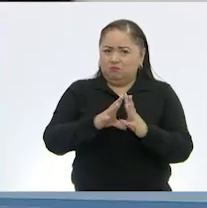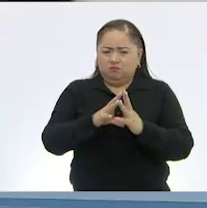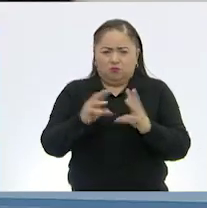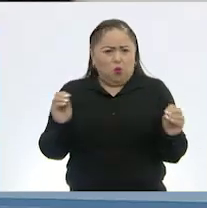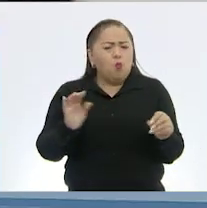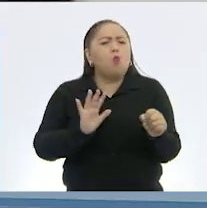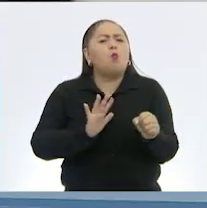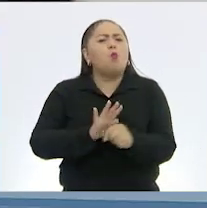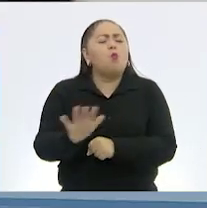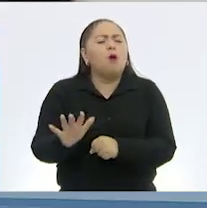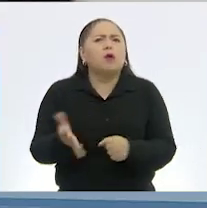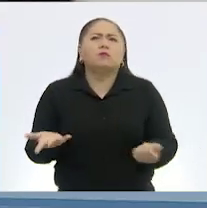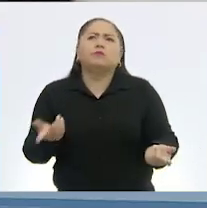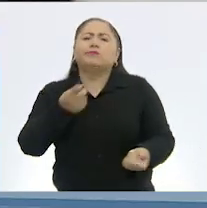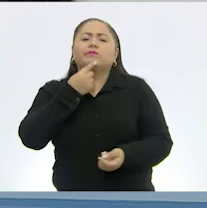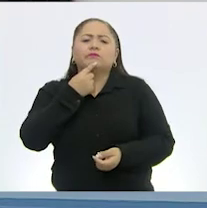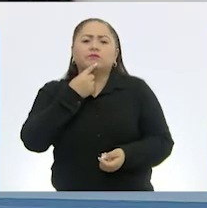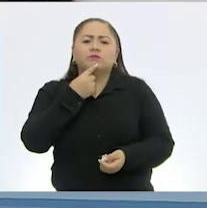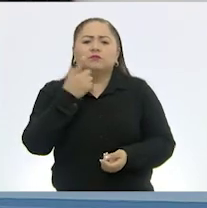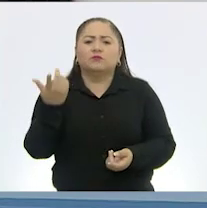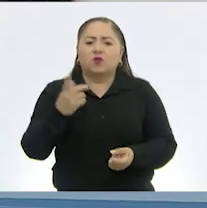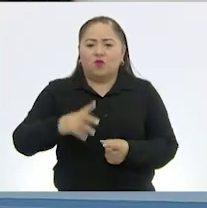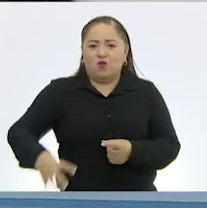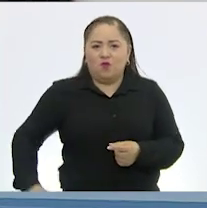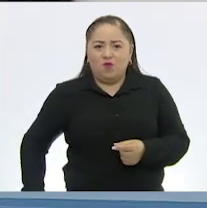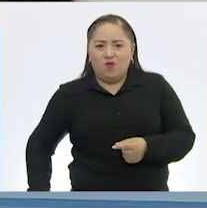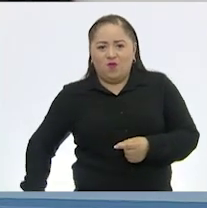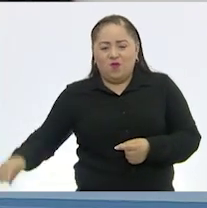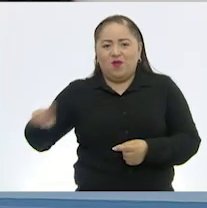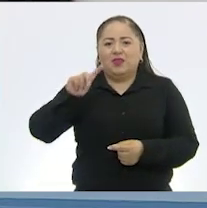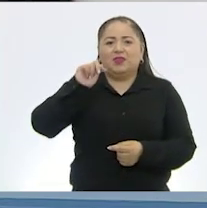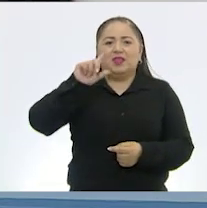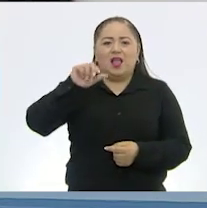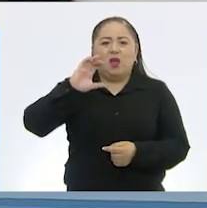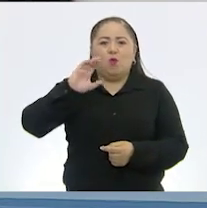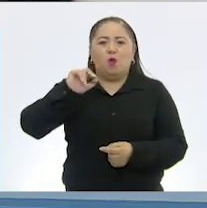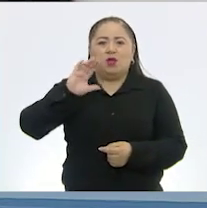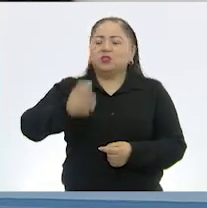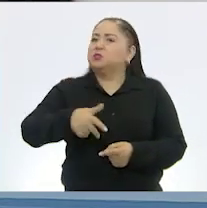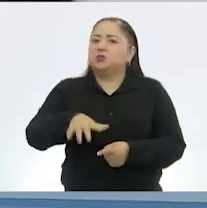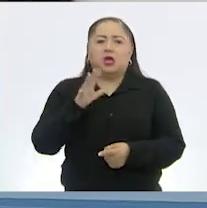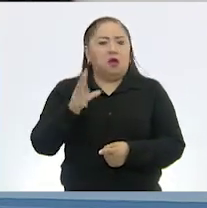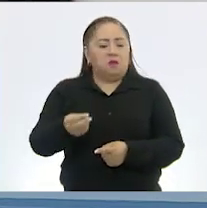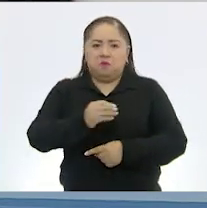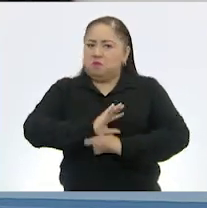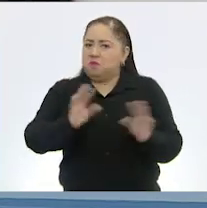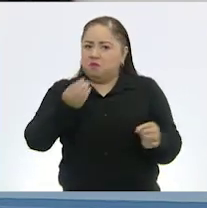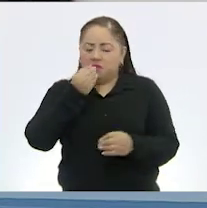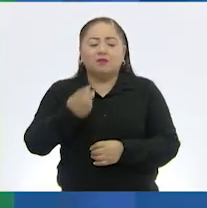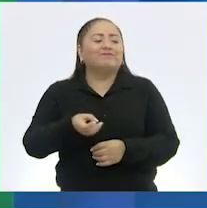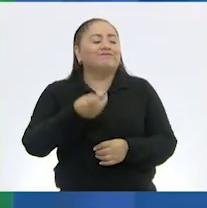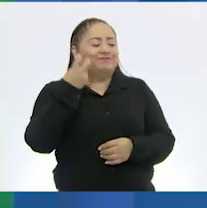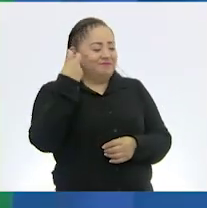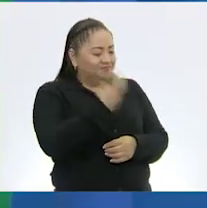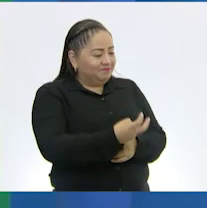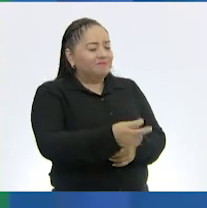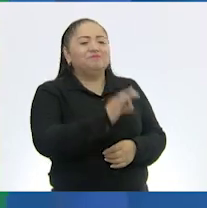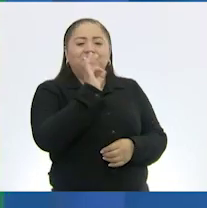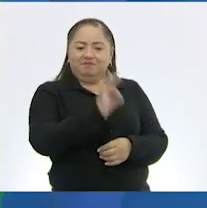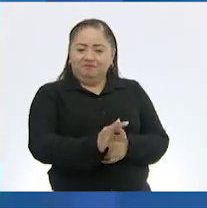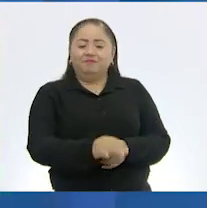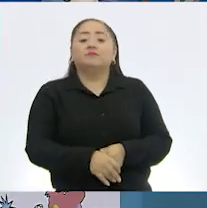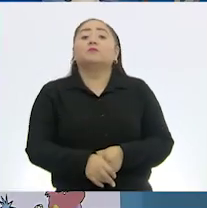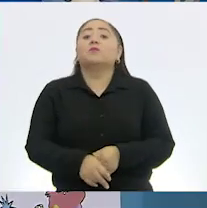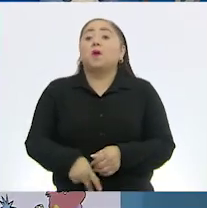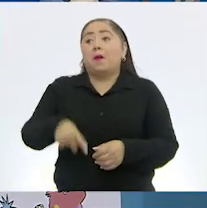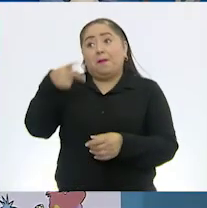desaparecen son las colas de tlacuache, maestro. Esas ya no se comen. Perfecto, inspector Raulito.